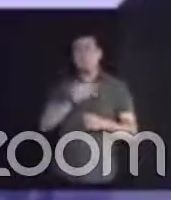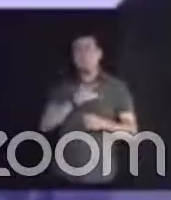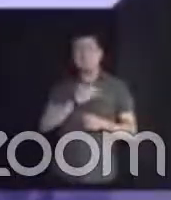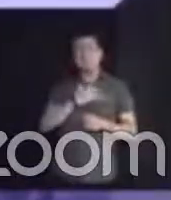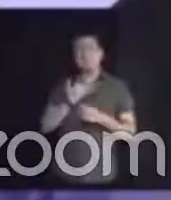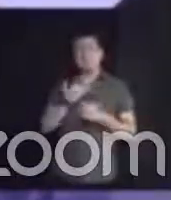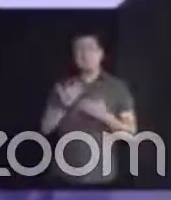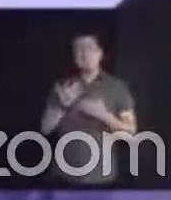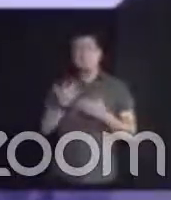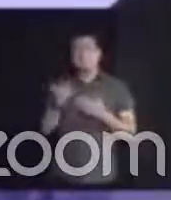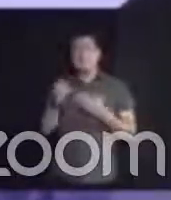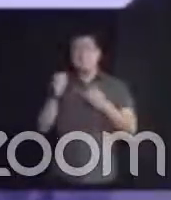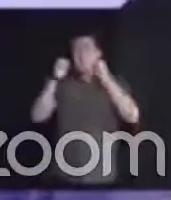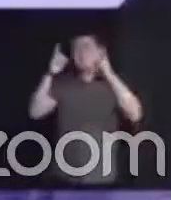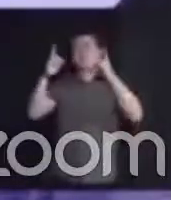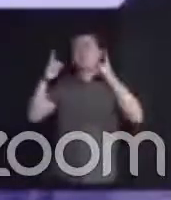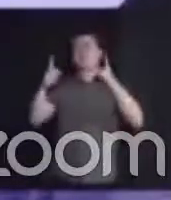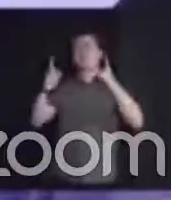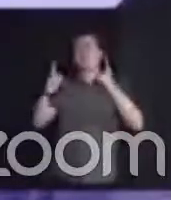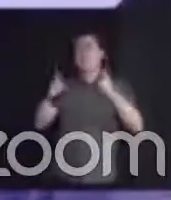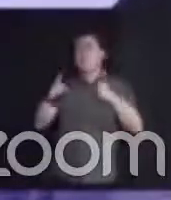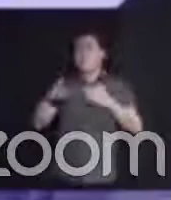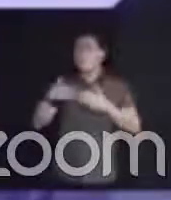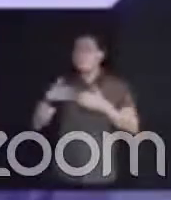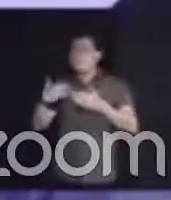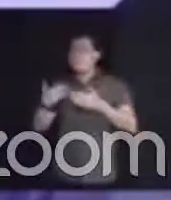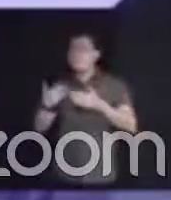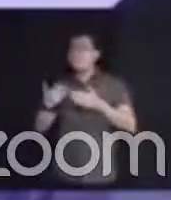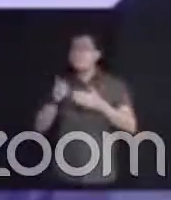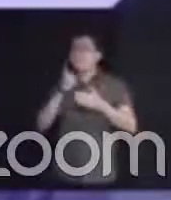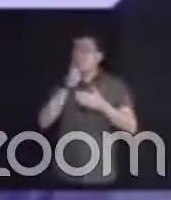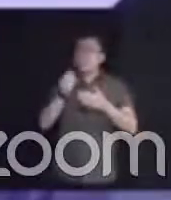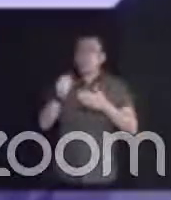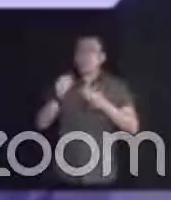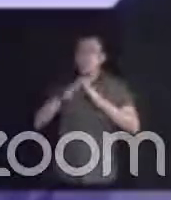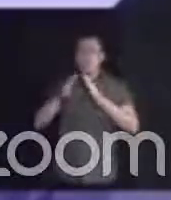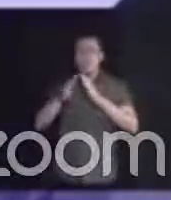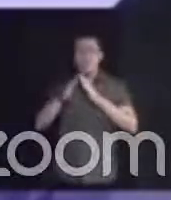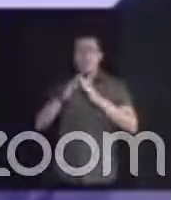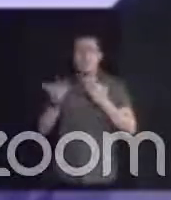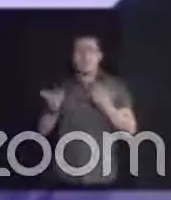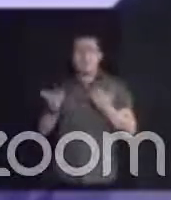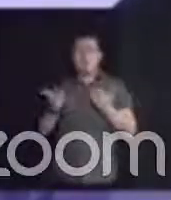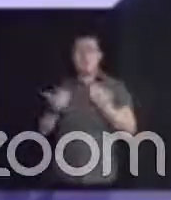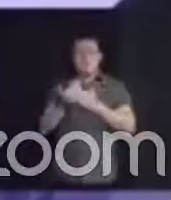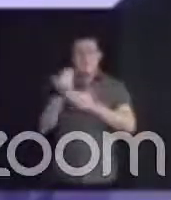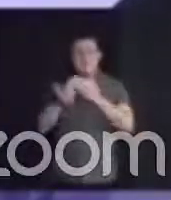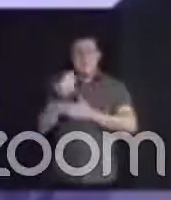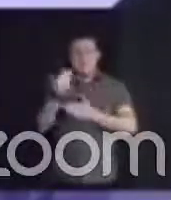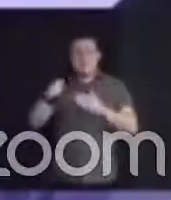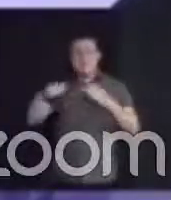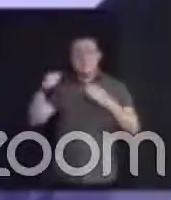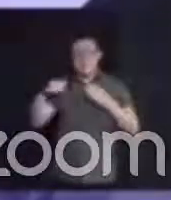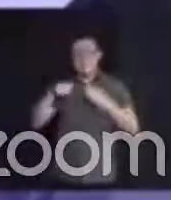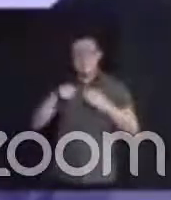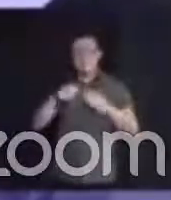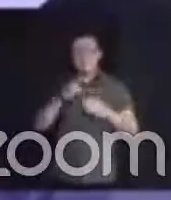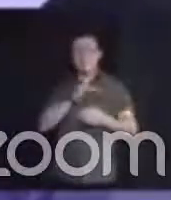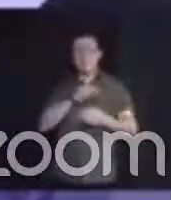levantarte? Y yo tenía mucho miedo de dejar el